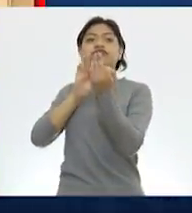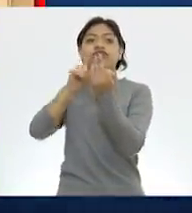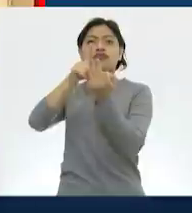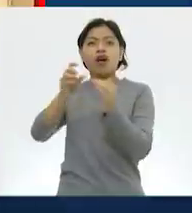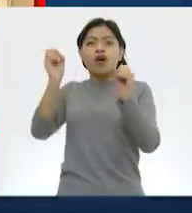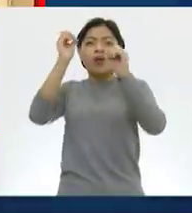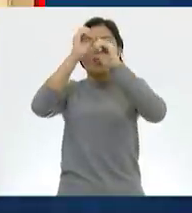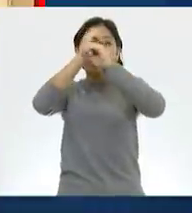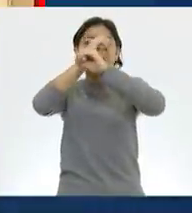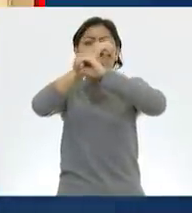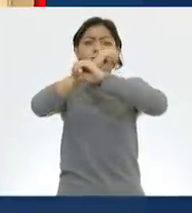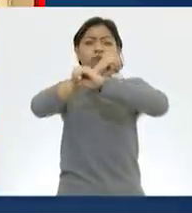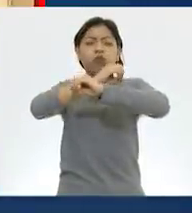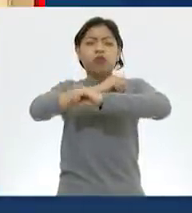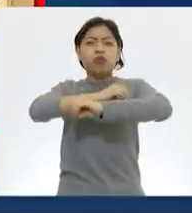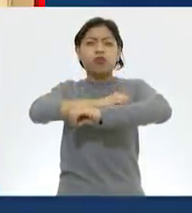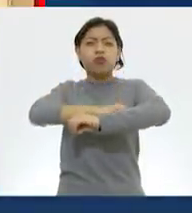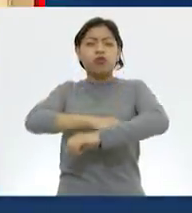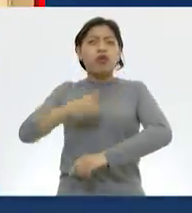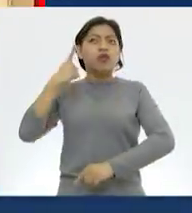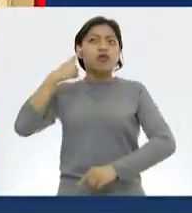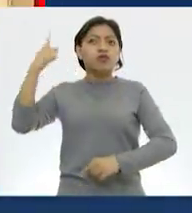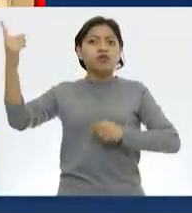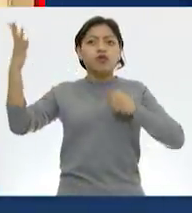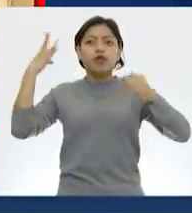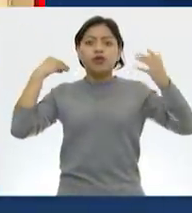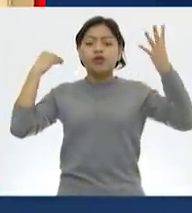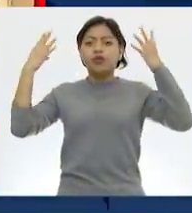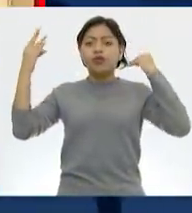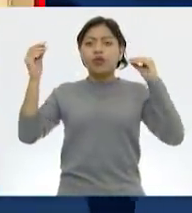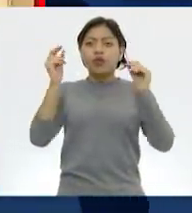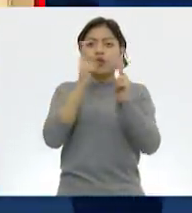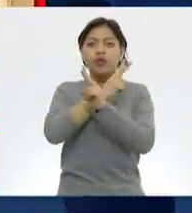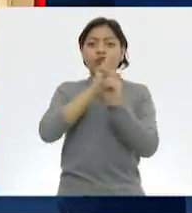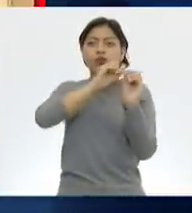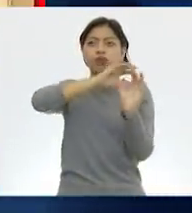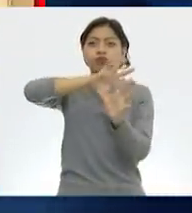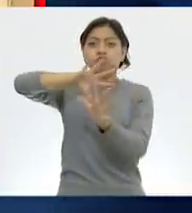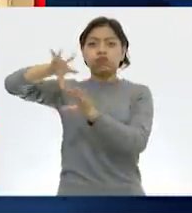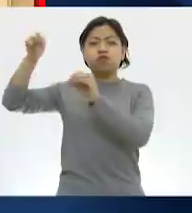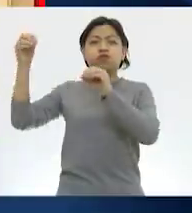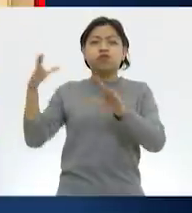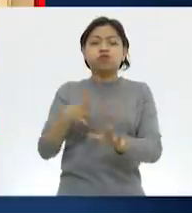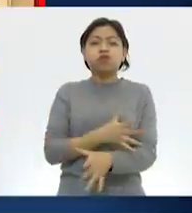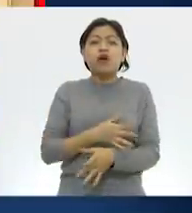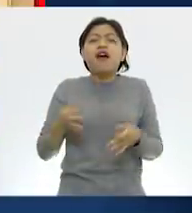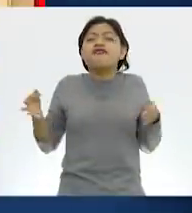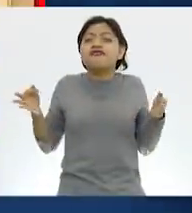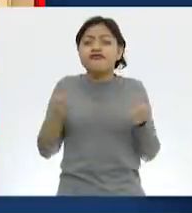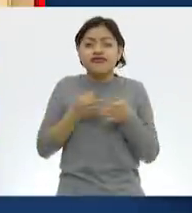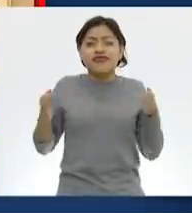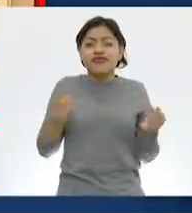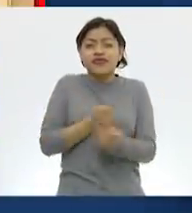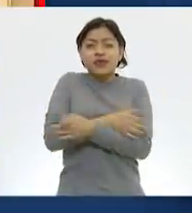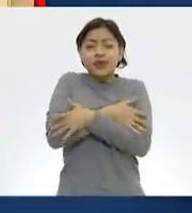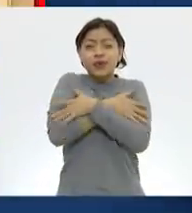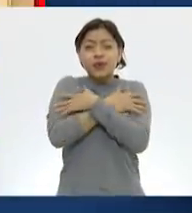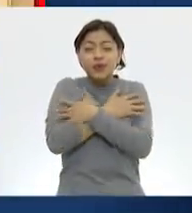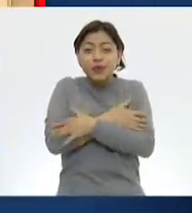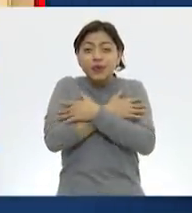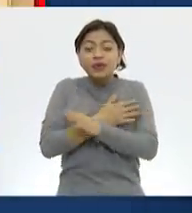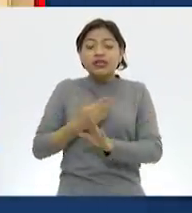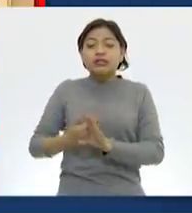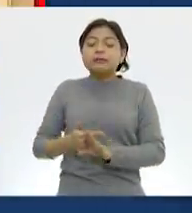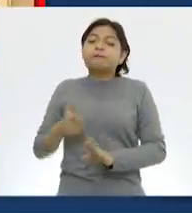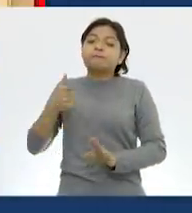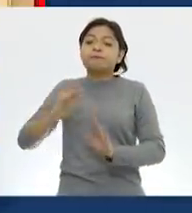penumbra, parecía extraña. Se oían ruidos del viento y el clima invernal calaba los huesos. Se fueron por la parte de